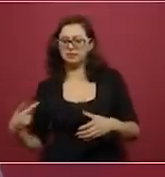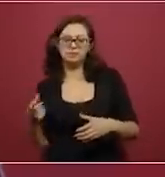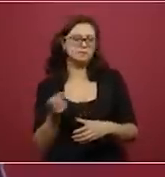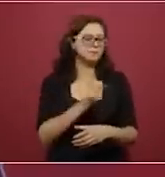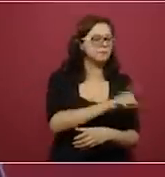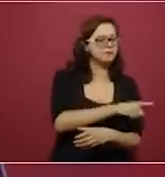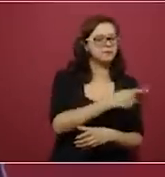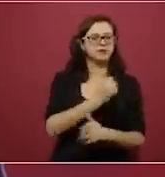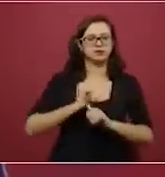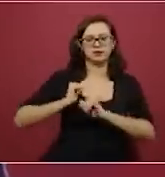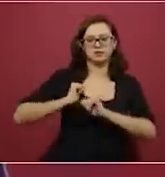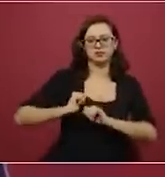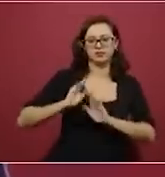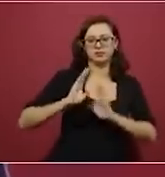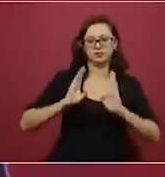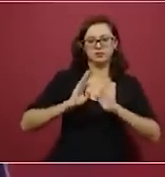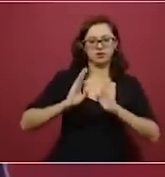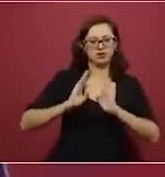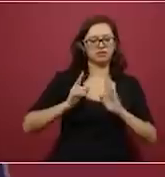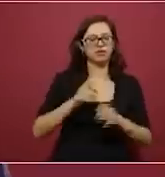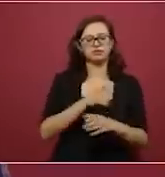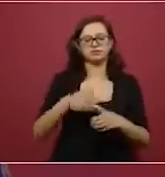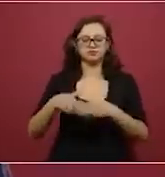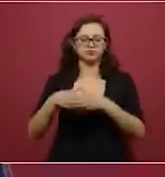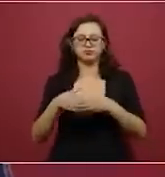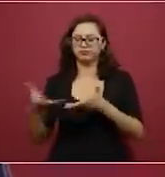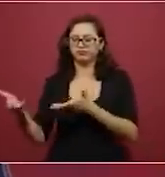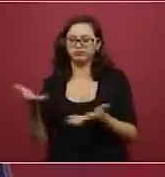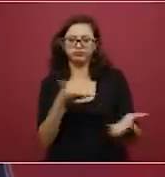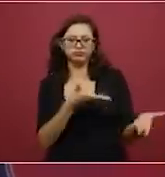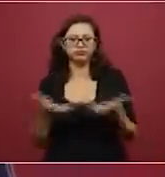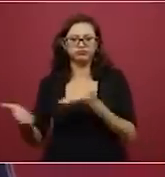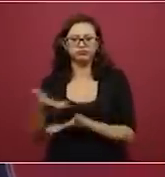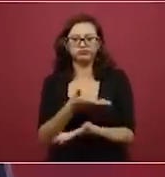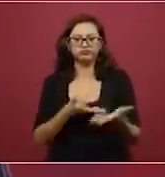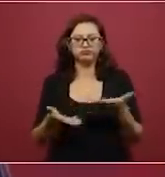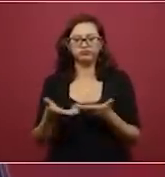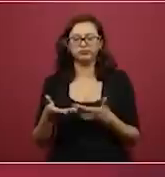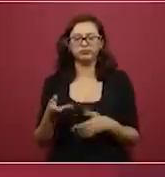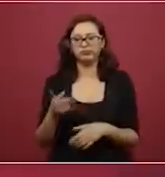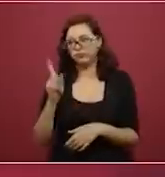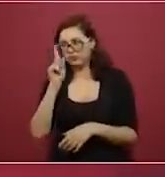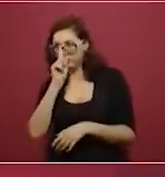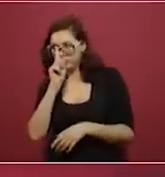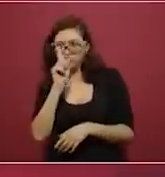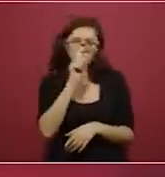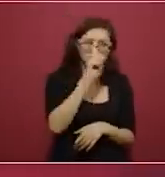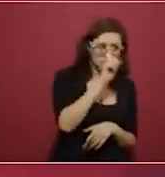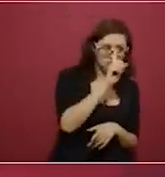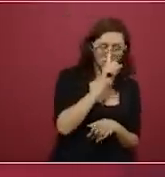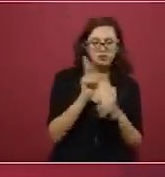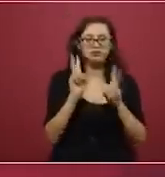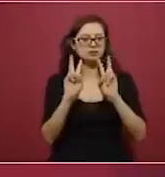tiene la responsabilidad constitucional de asesorarlo en diversos